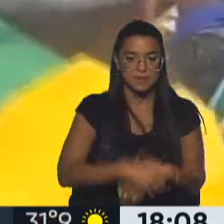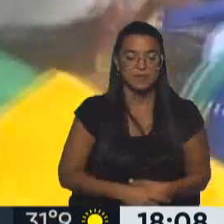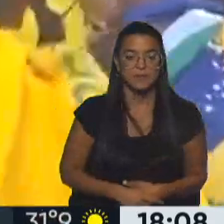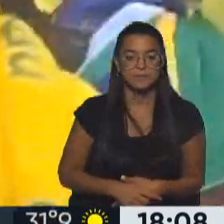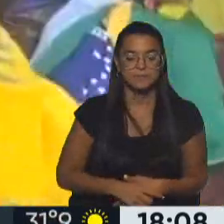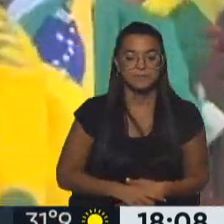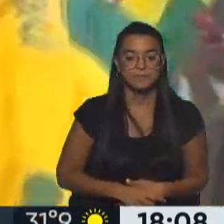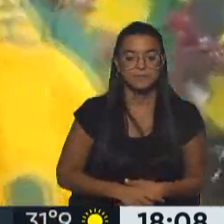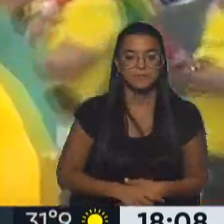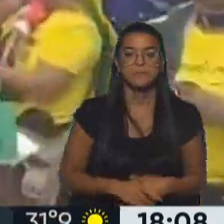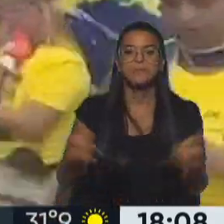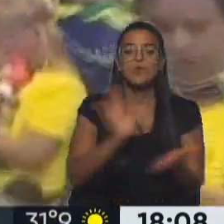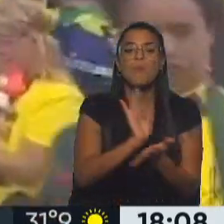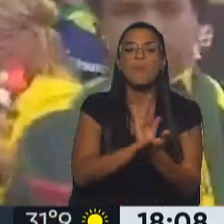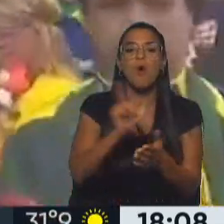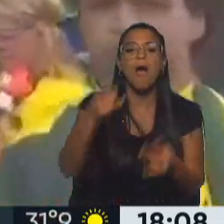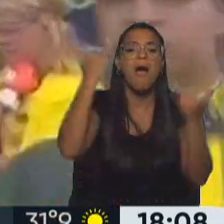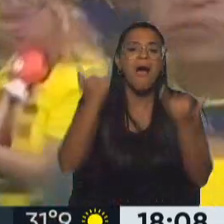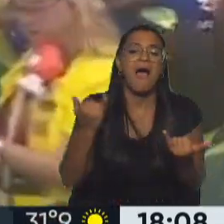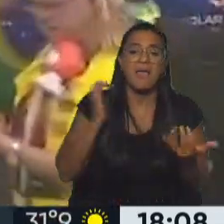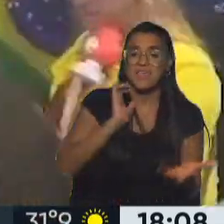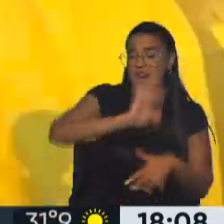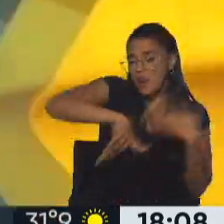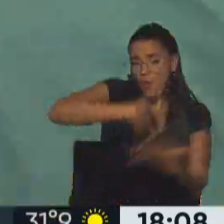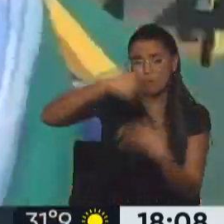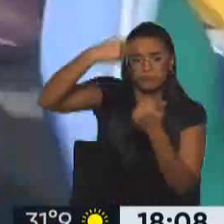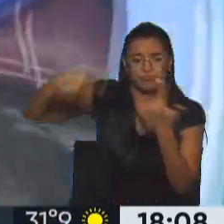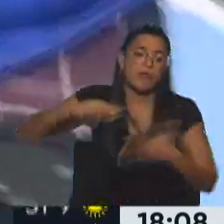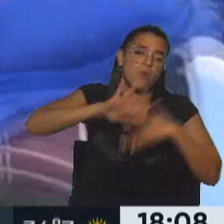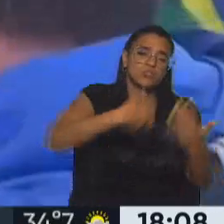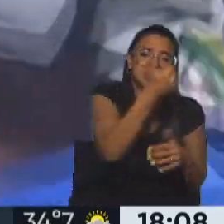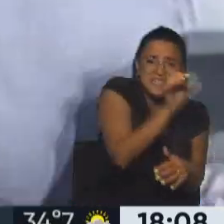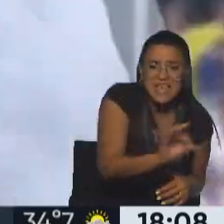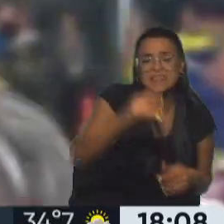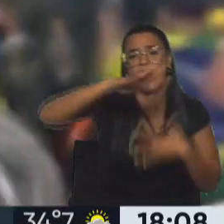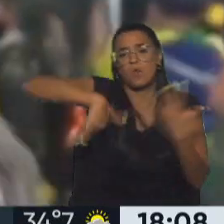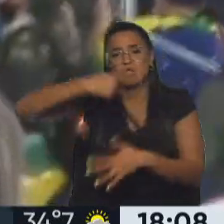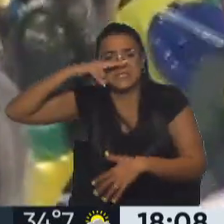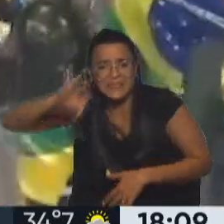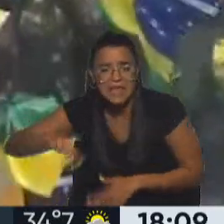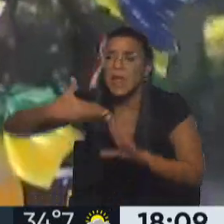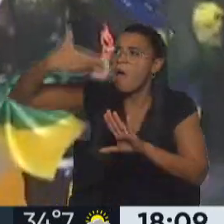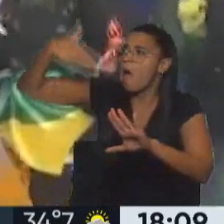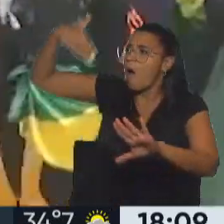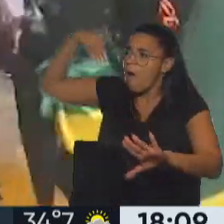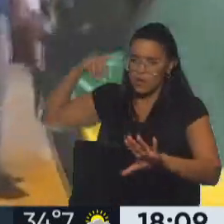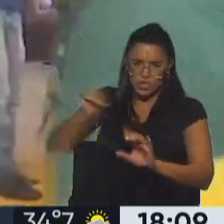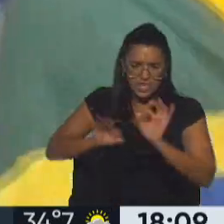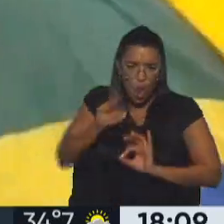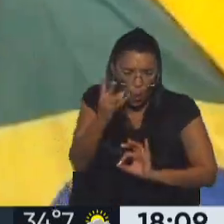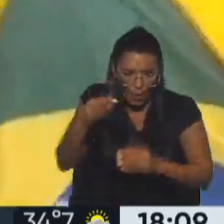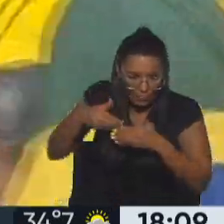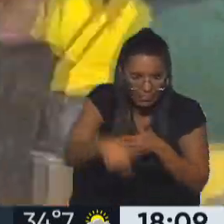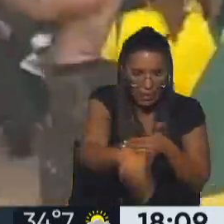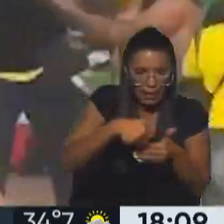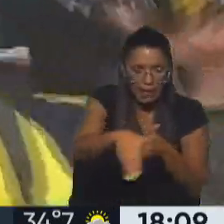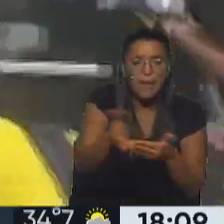es decir uno está parido por diferentes revoluciones la del 60 del 70 para no irnos más atrás del siglo 20